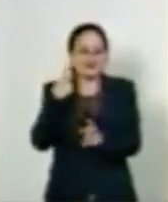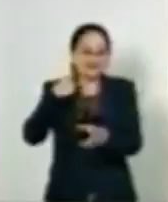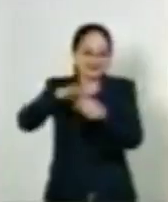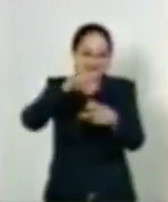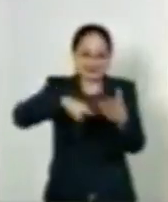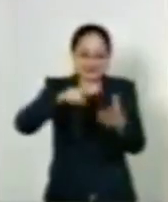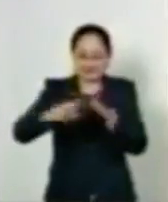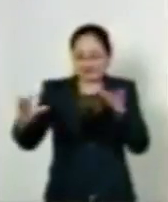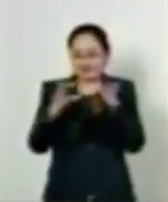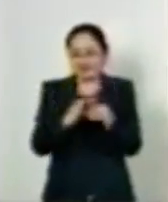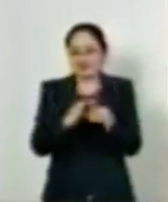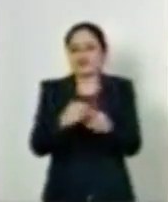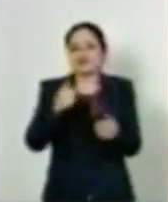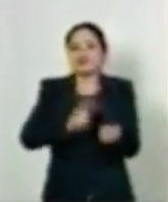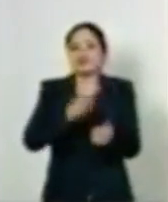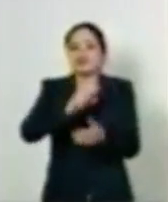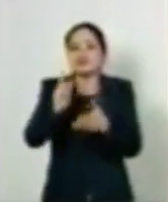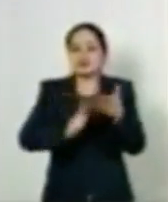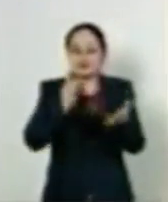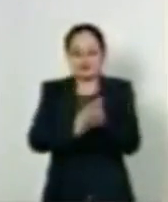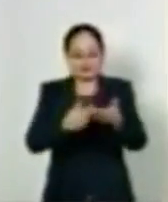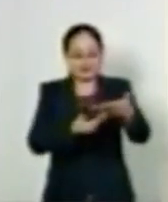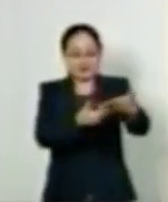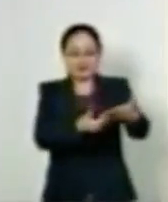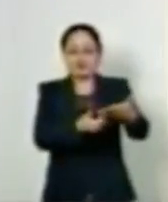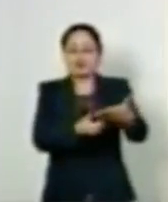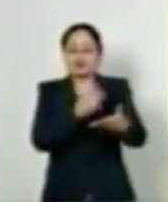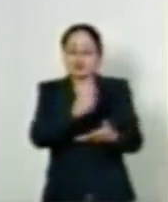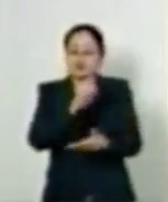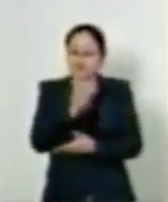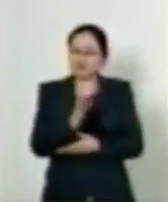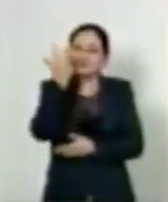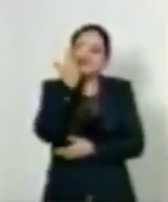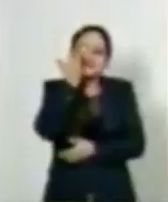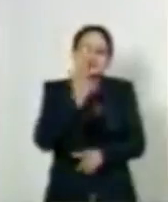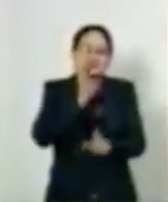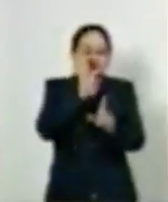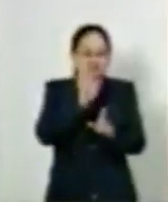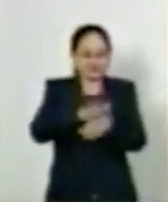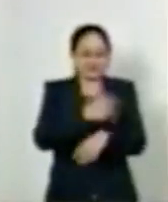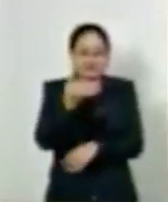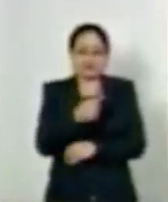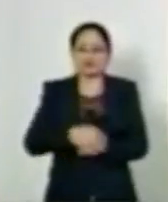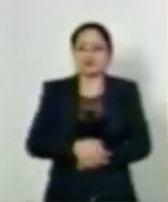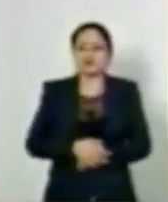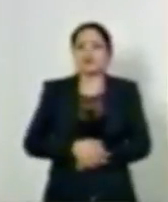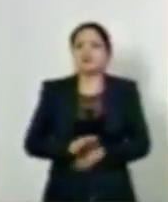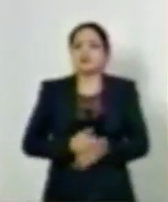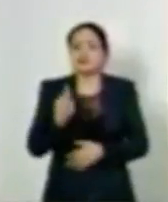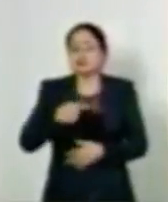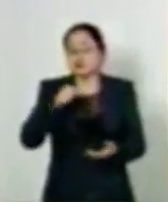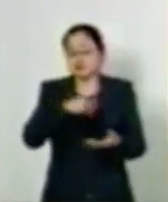análisis el cuerpo de la ley propuesta, dicha acción resulta una simulación, ello en razón de que el